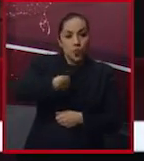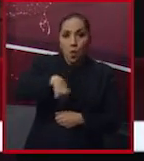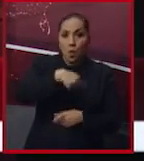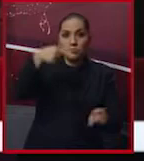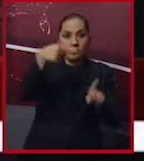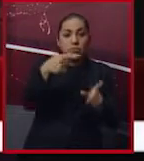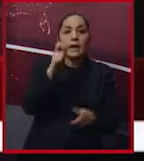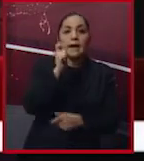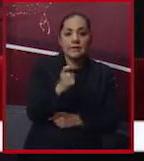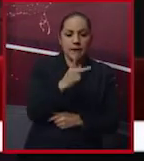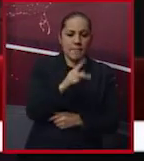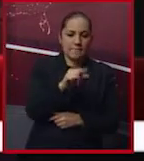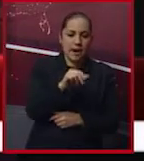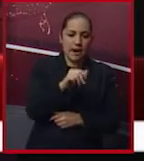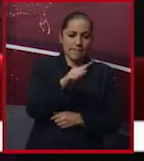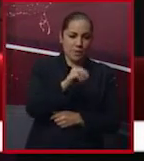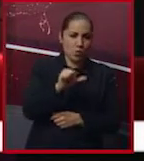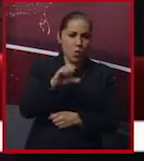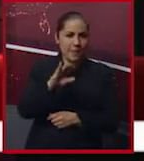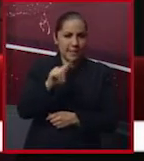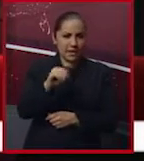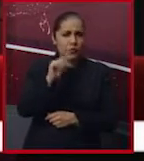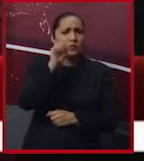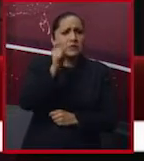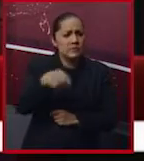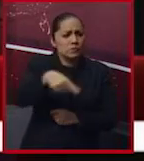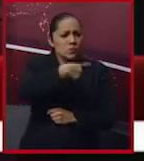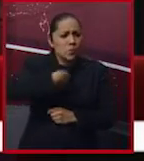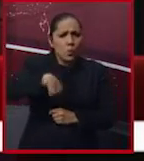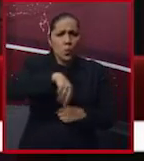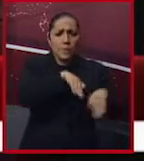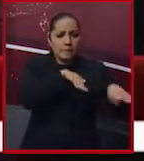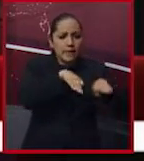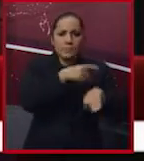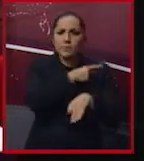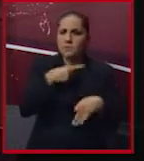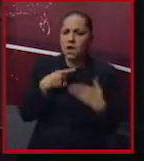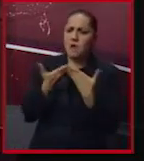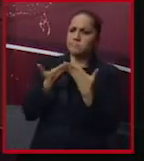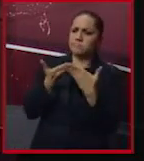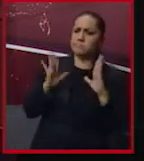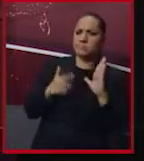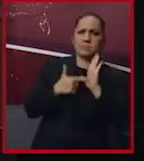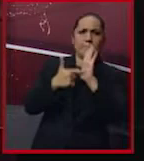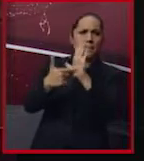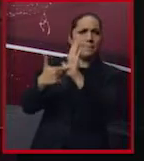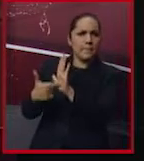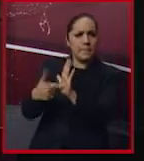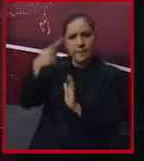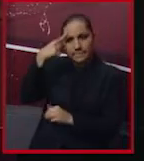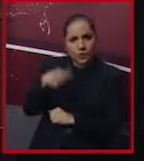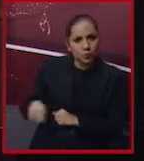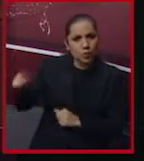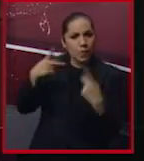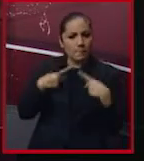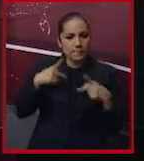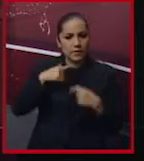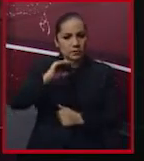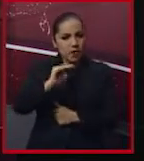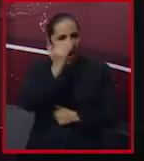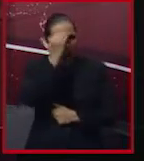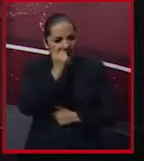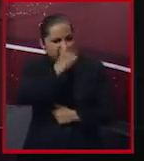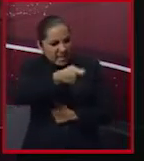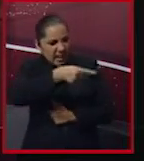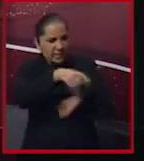difundirse, abrirse a la sociedad, que conozcan, que haya una mayor interactuación entre la sociedad y